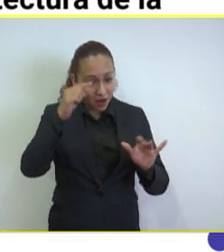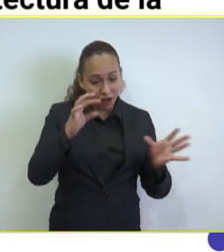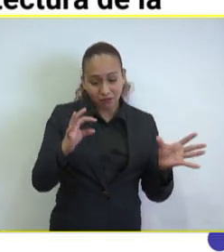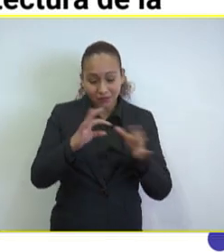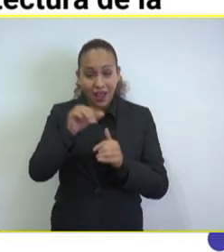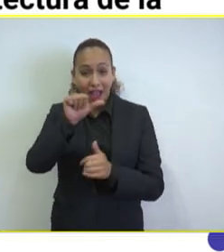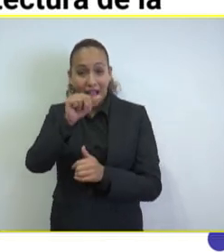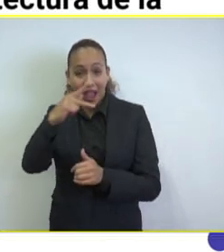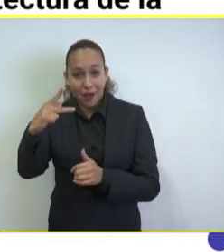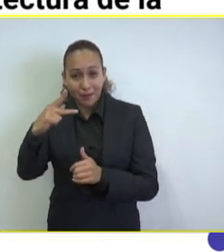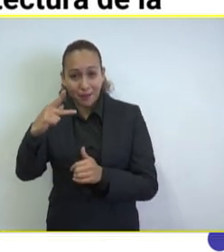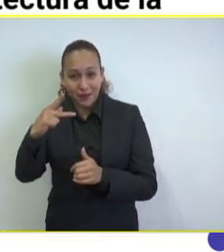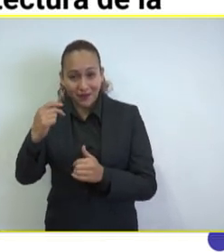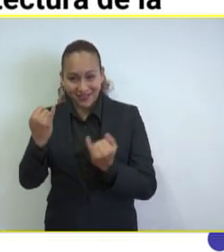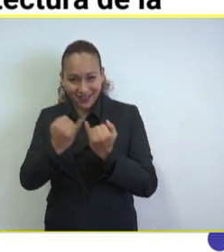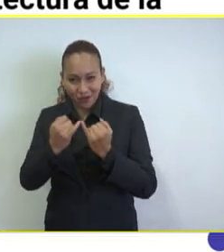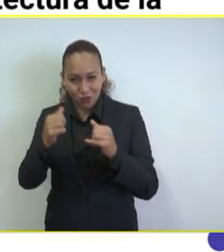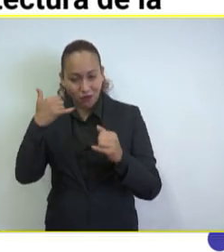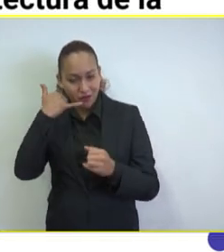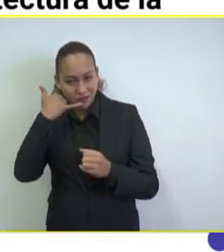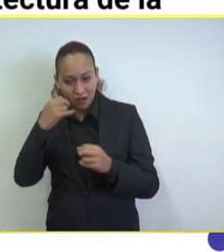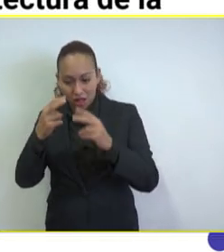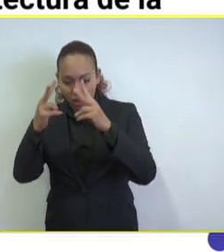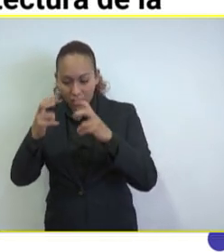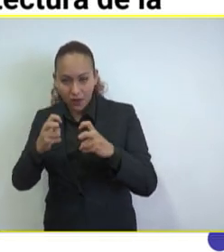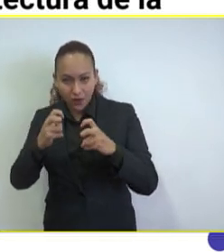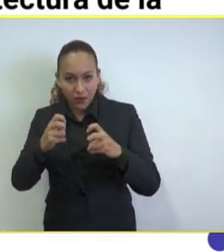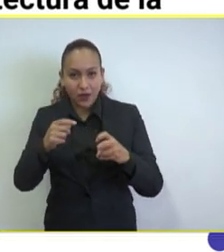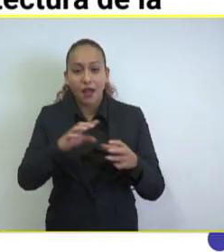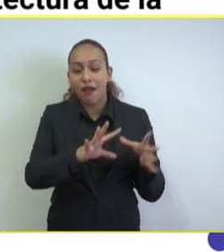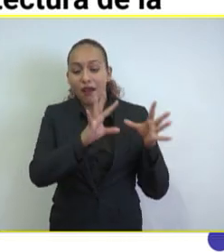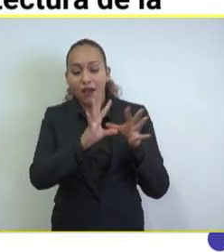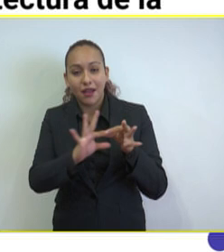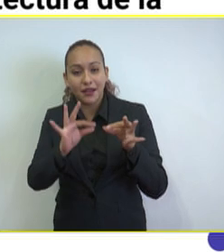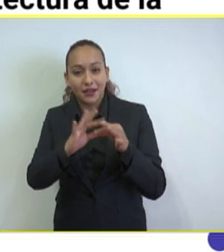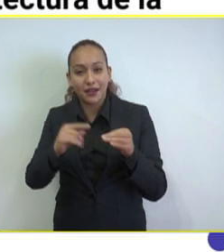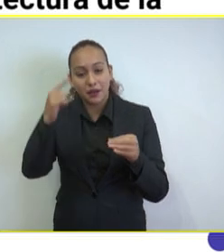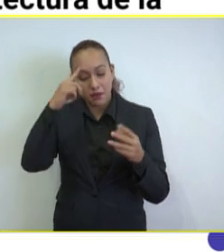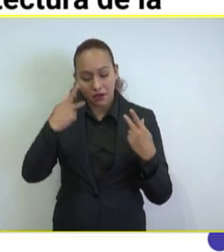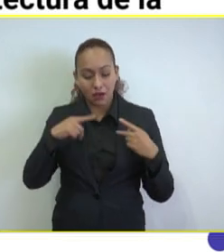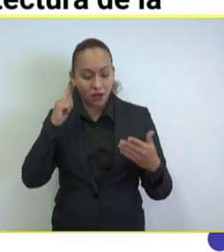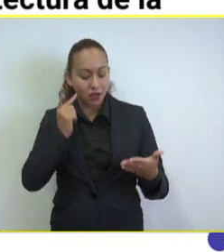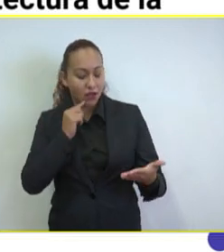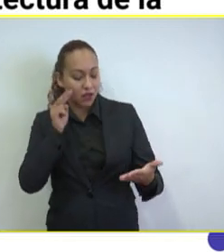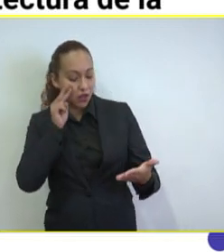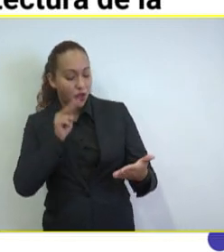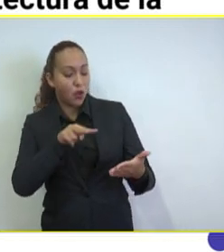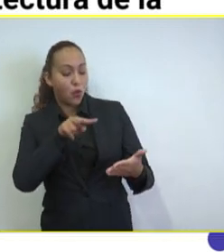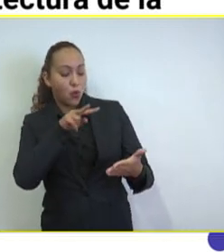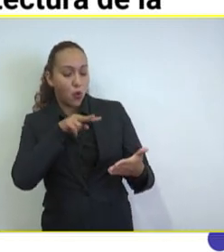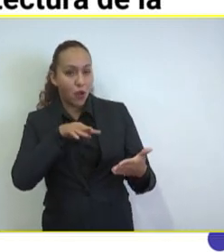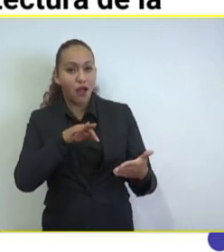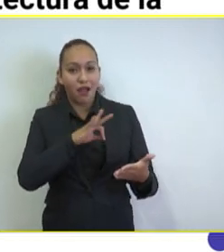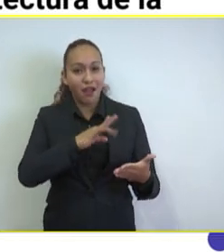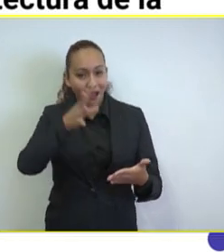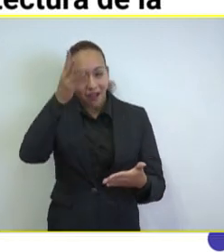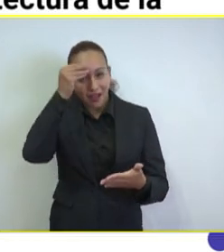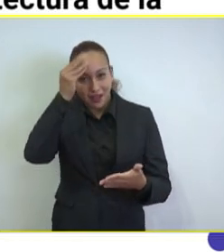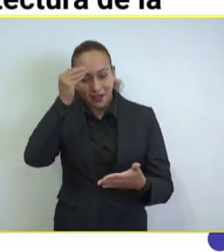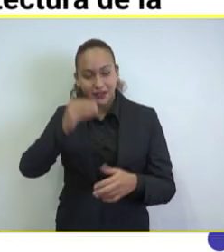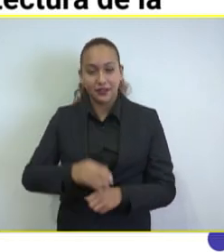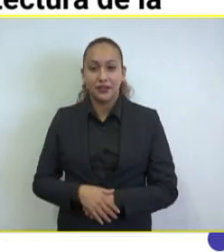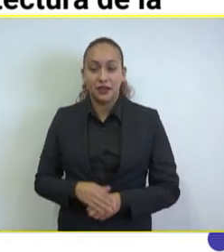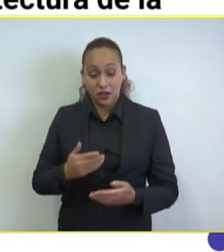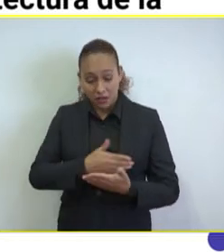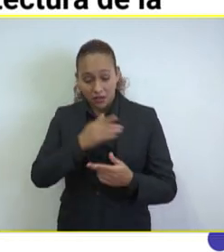celular para poder distribuir los elementos en el formato de manera óptima. Después está la arquitectura de la información. Tenemos que